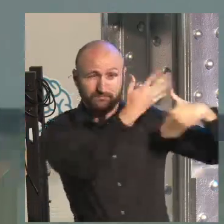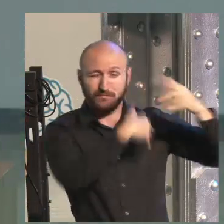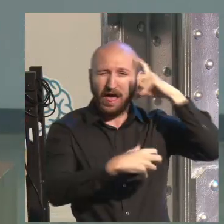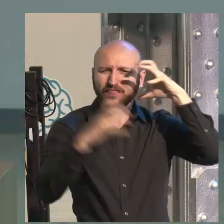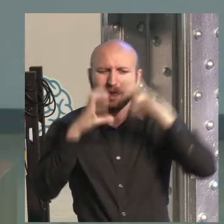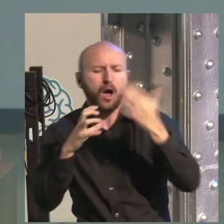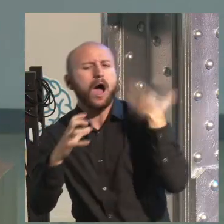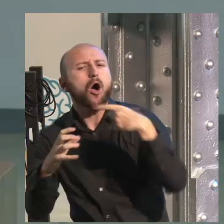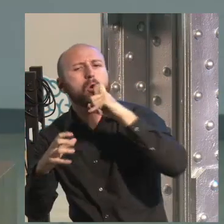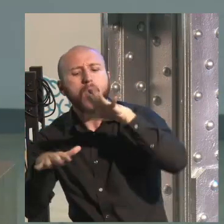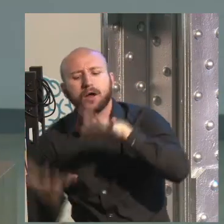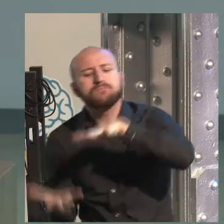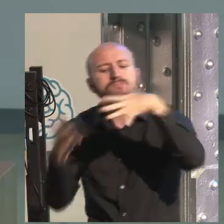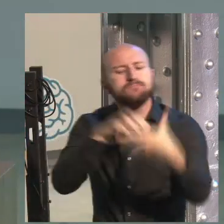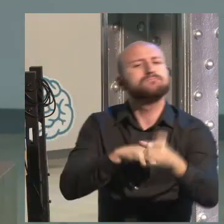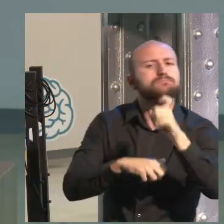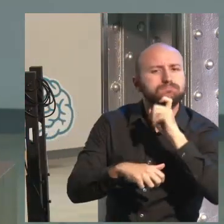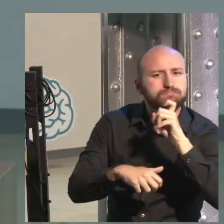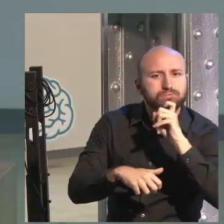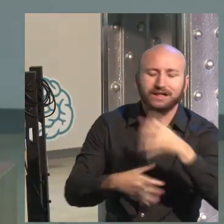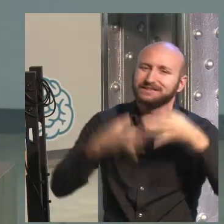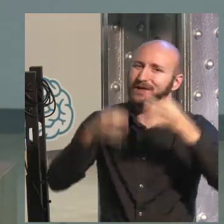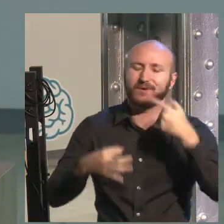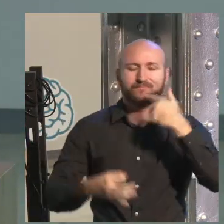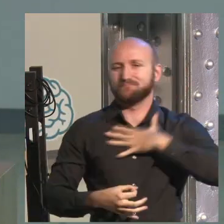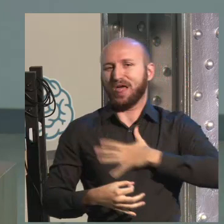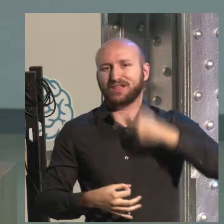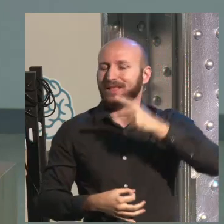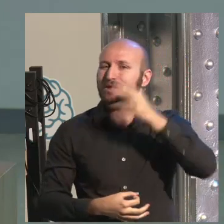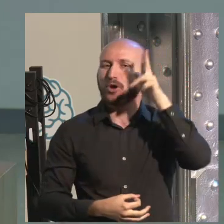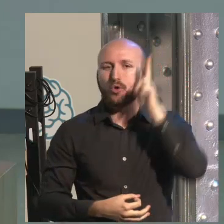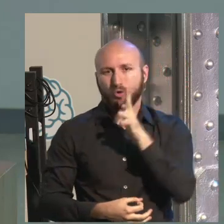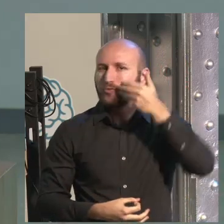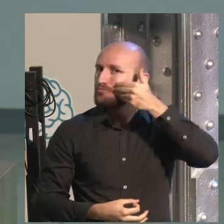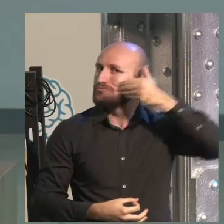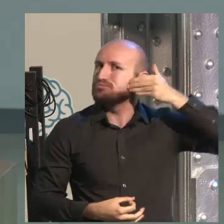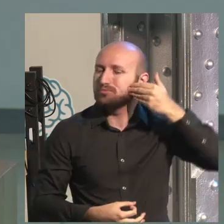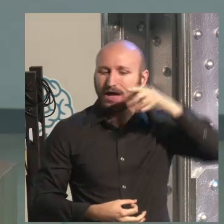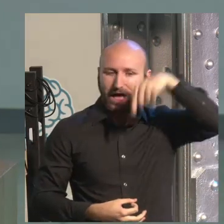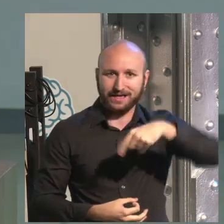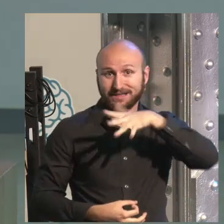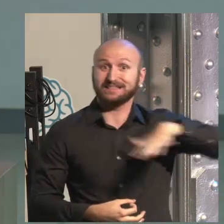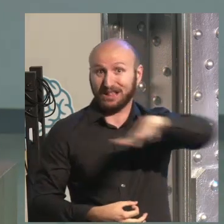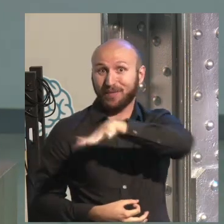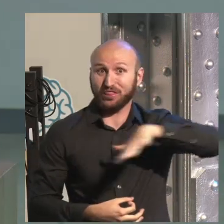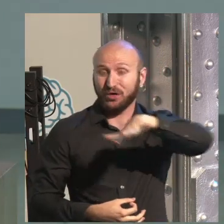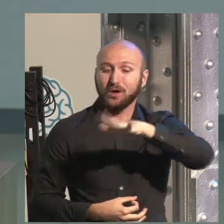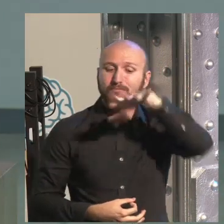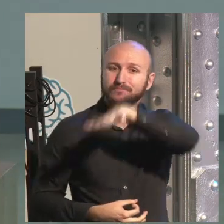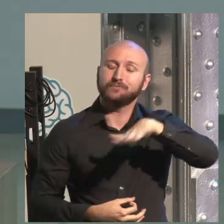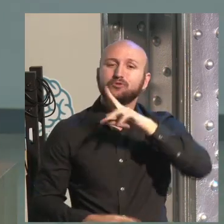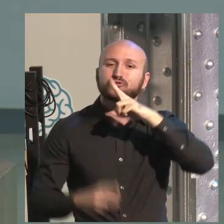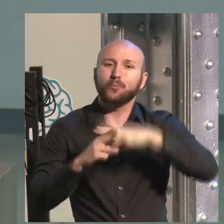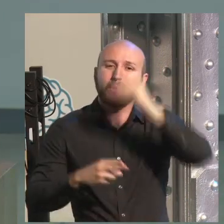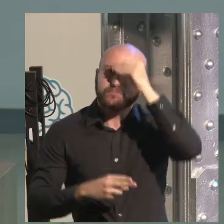el de ahora. Es siempre un placer y un privilegio contar en cualquier espacio, y más en uno que se llama